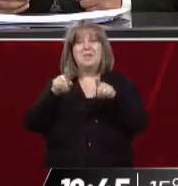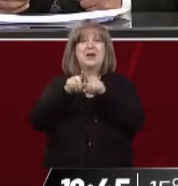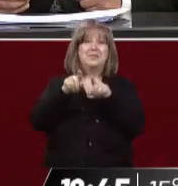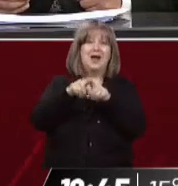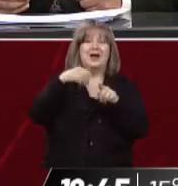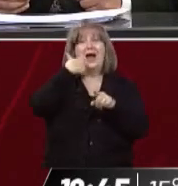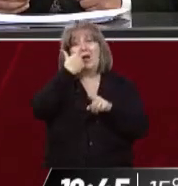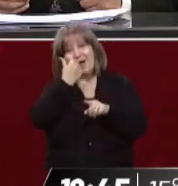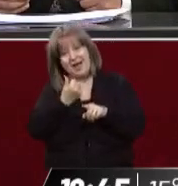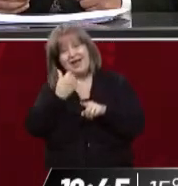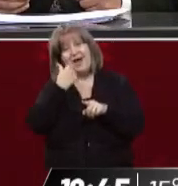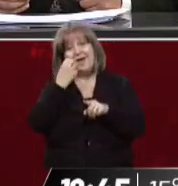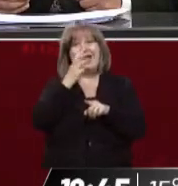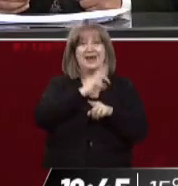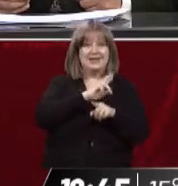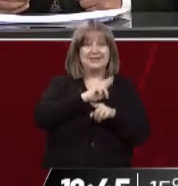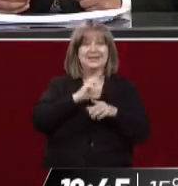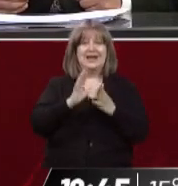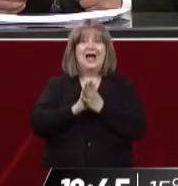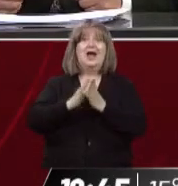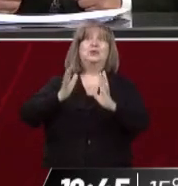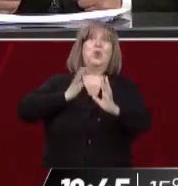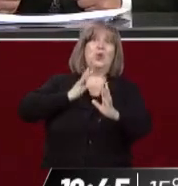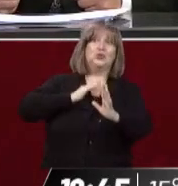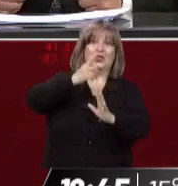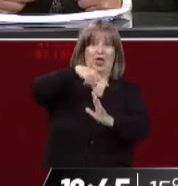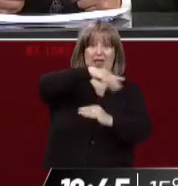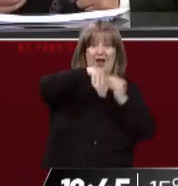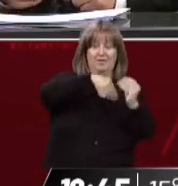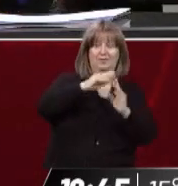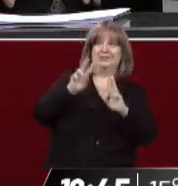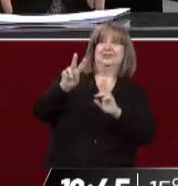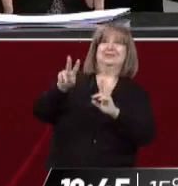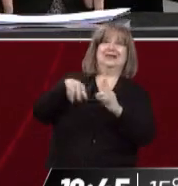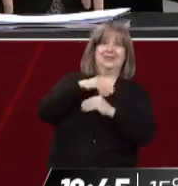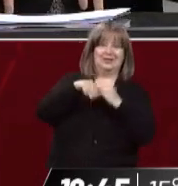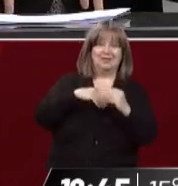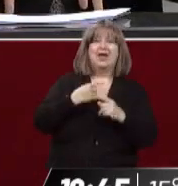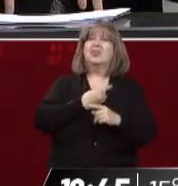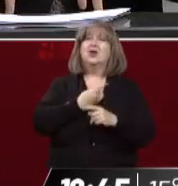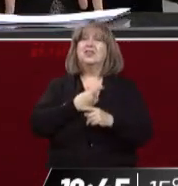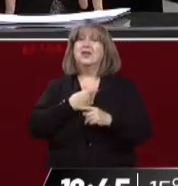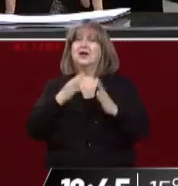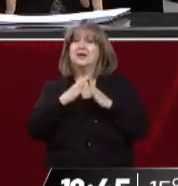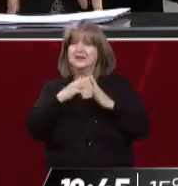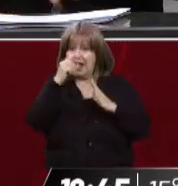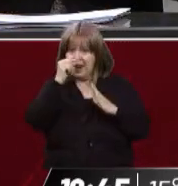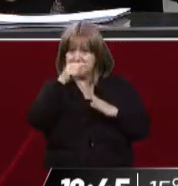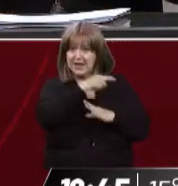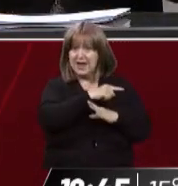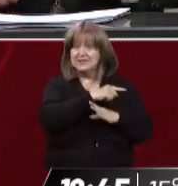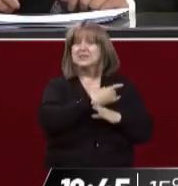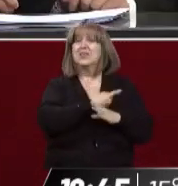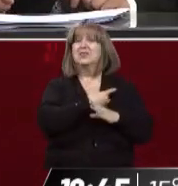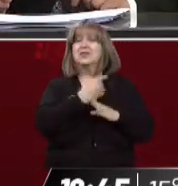mis abuelas, a mis dos abuelas. El susto que también les pegaste. Claro, imagínate. Sí, sí. ¿Están acá en Las Heras? ¿Están en Las Heras, Genet, o son de